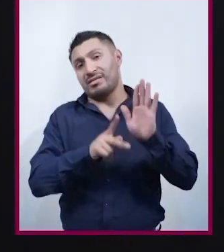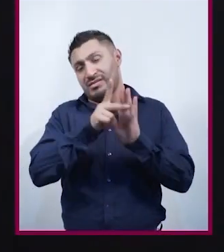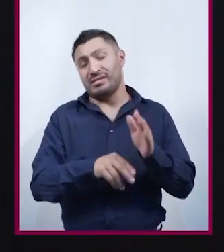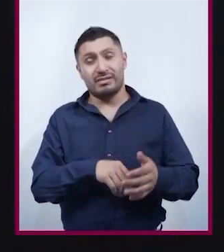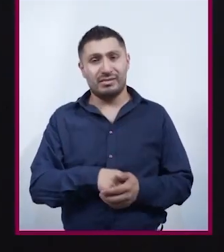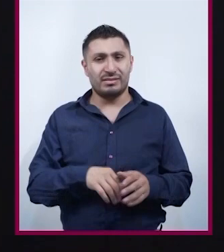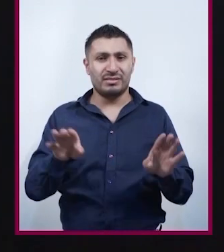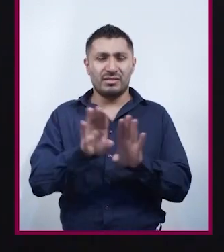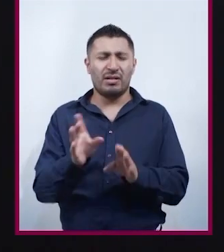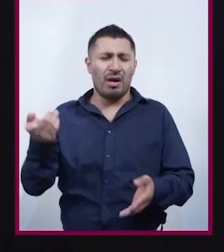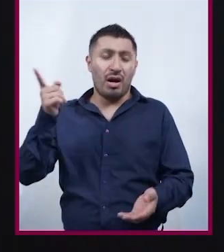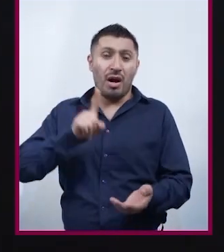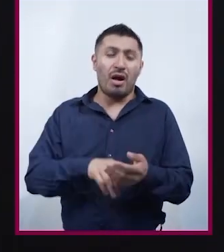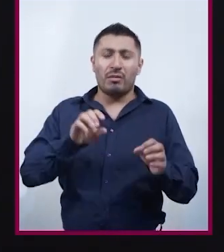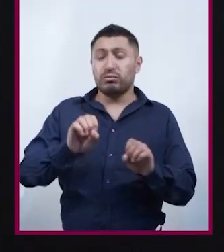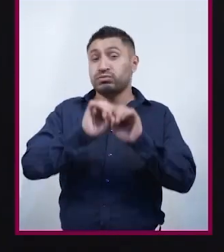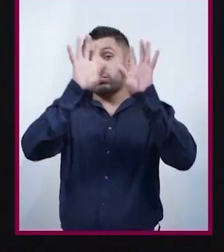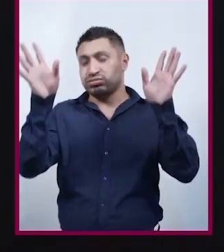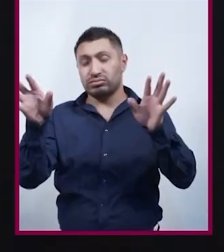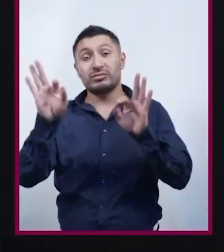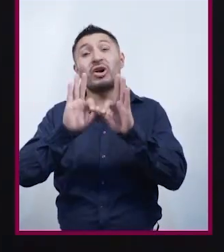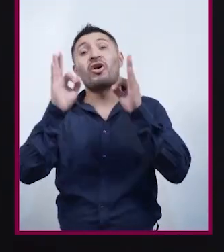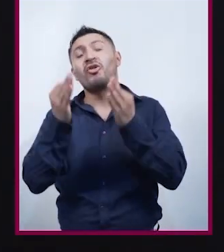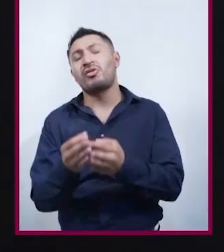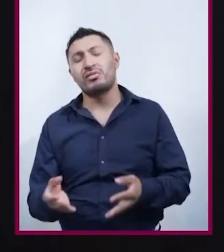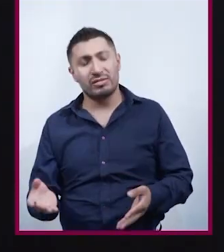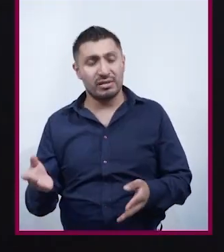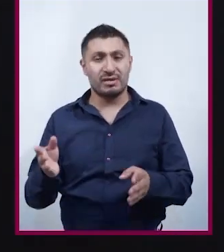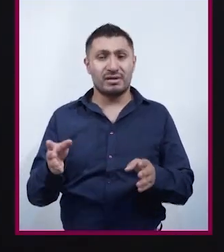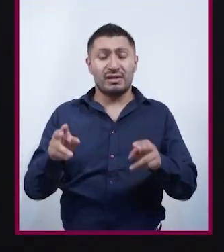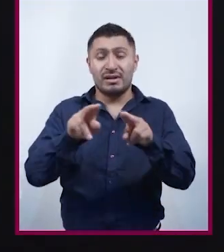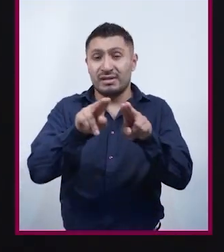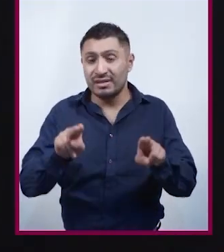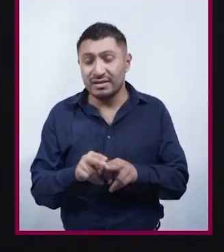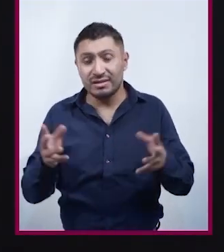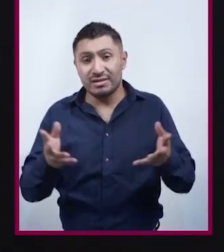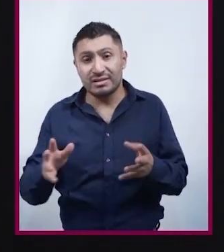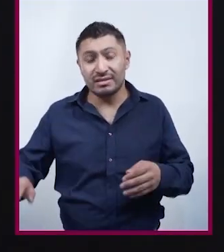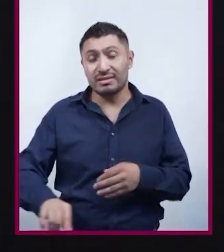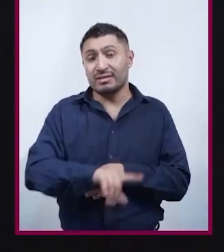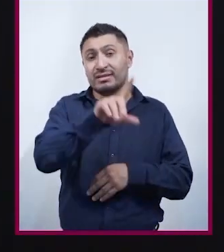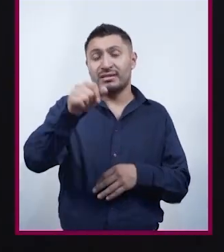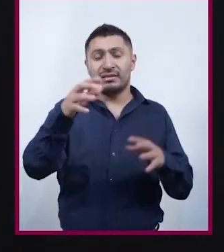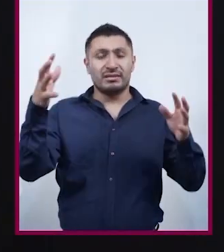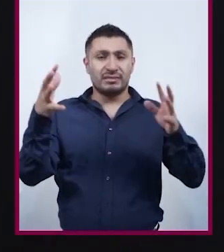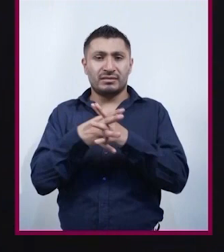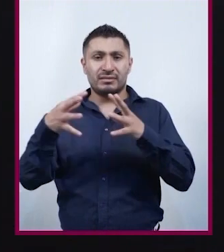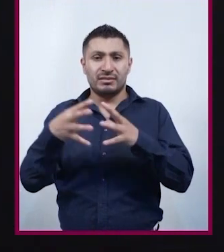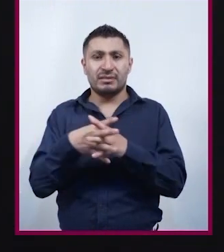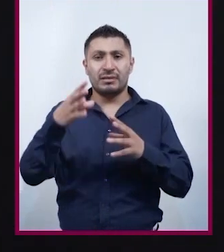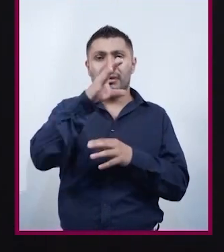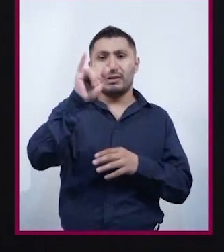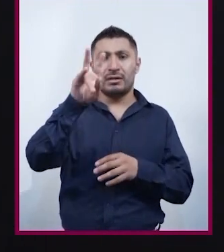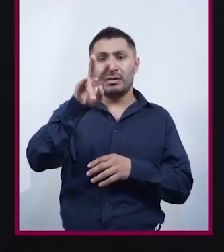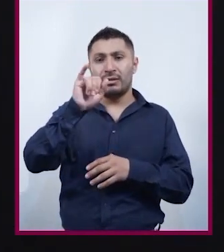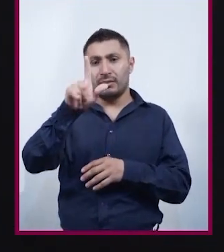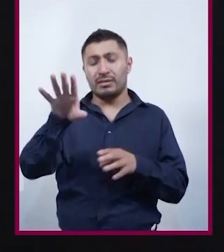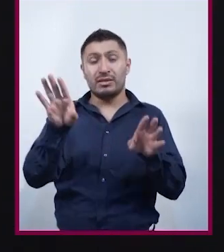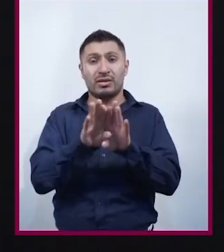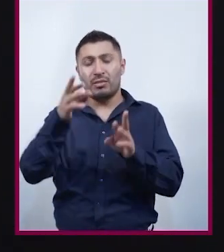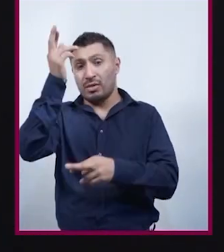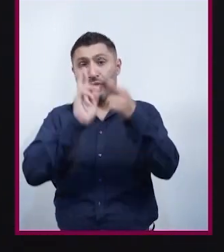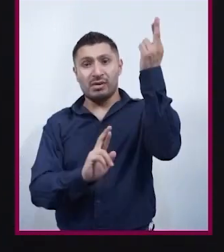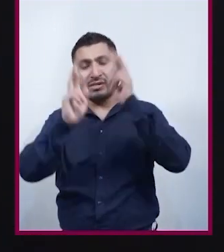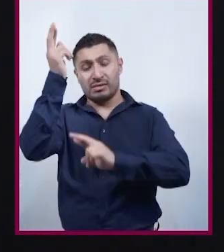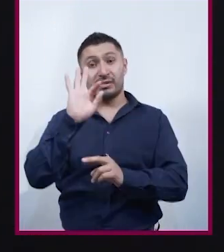de película, con un trasfondo muy claro: el proceso de conformación de una nación después de una guerra civil como lo